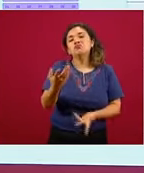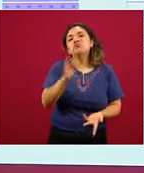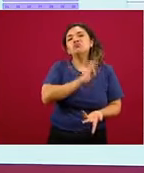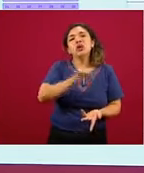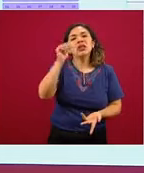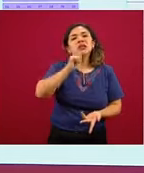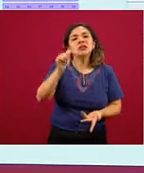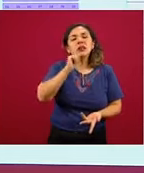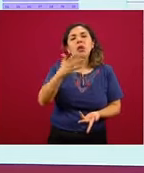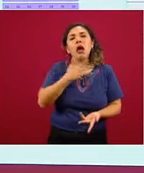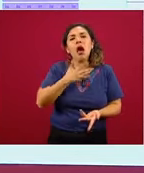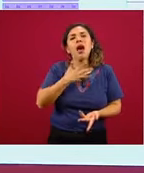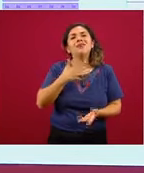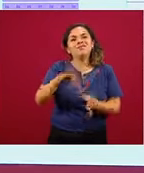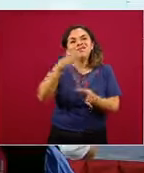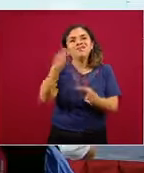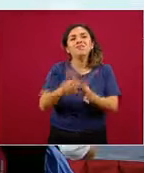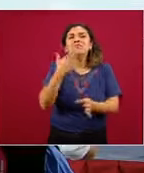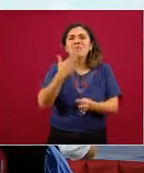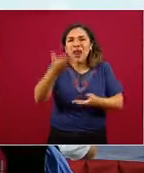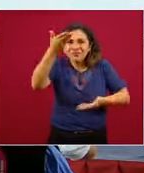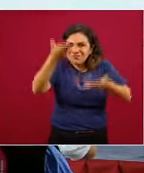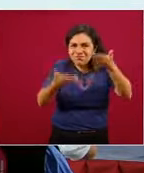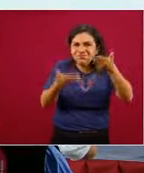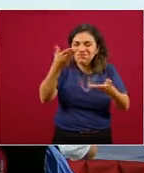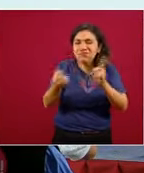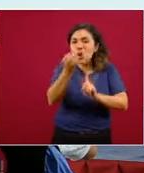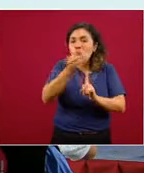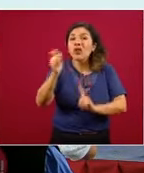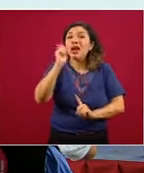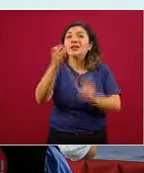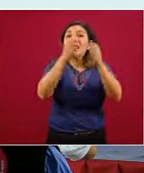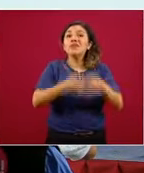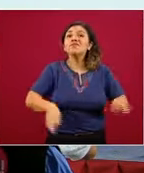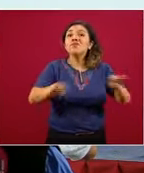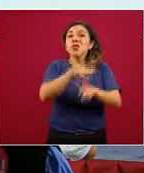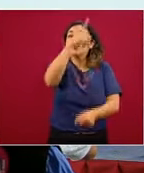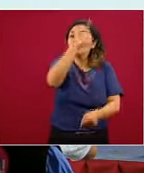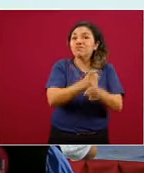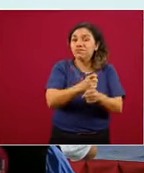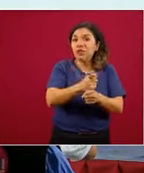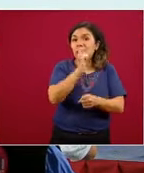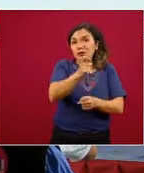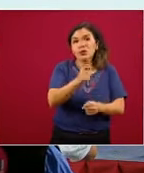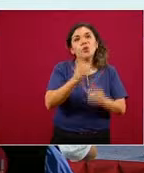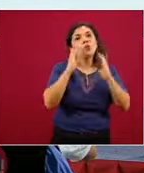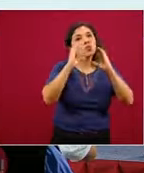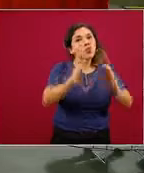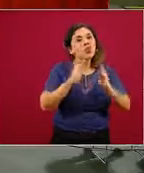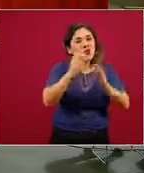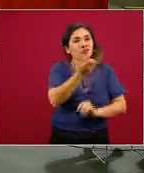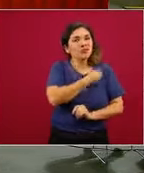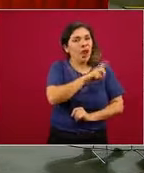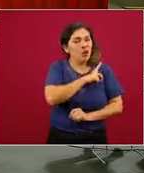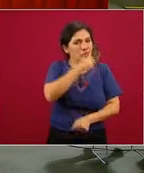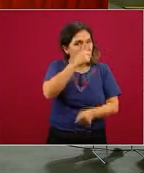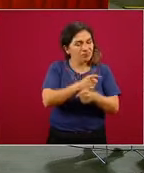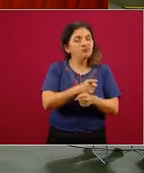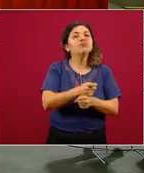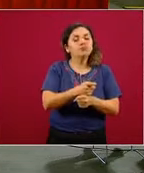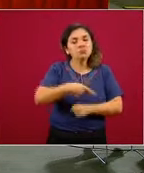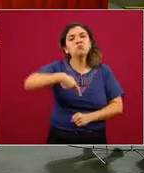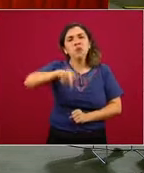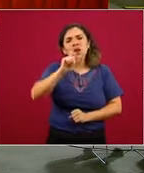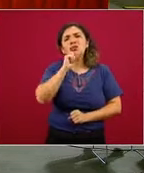siempre llegar al mejor balance entre lo que es primordial, que es siempre el resguardo de la salud, pero